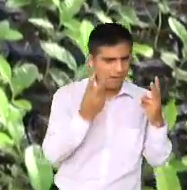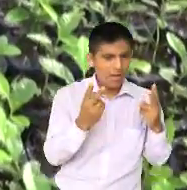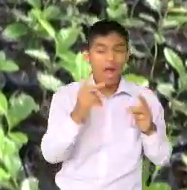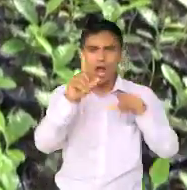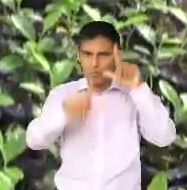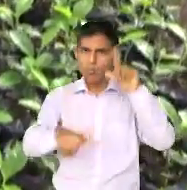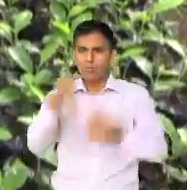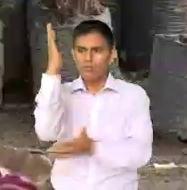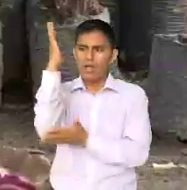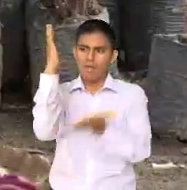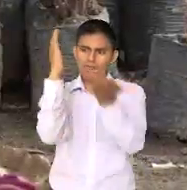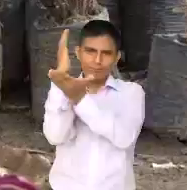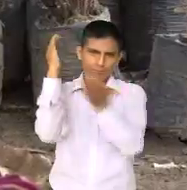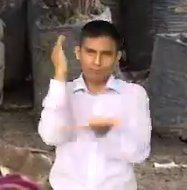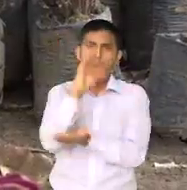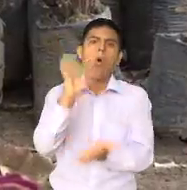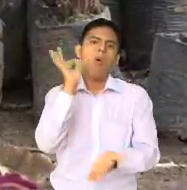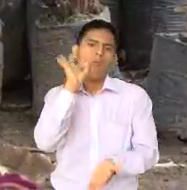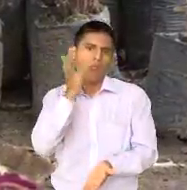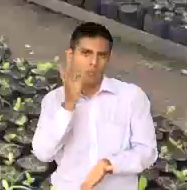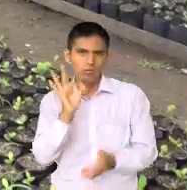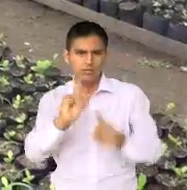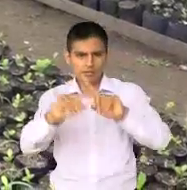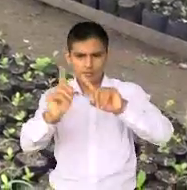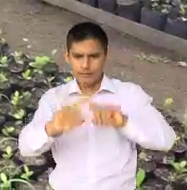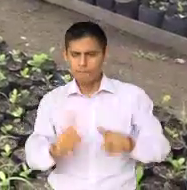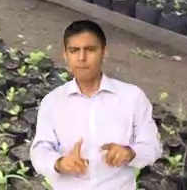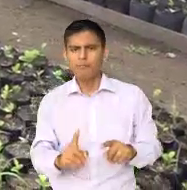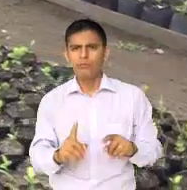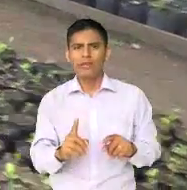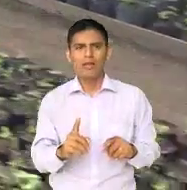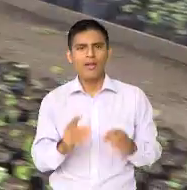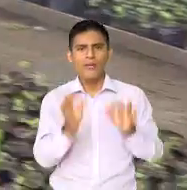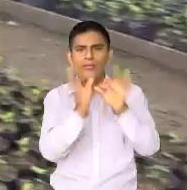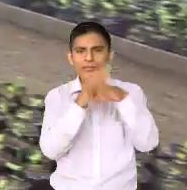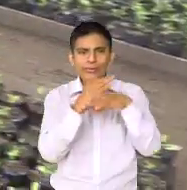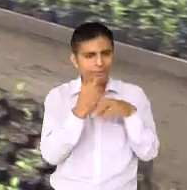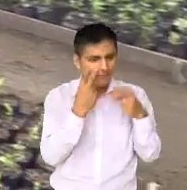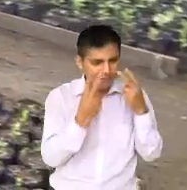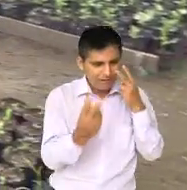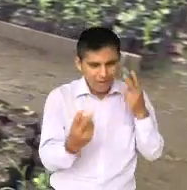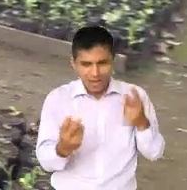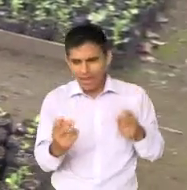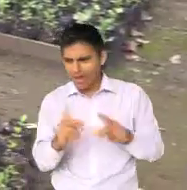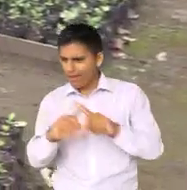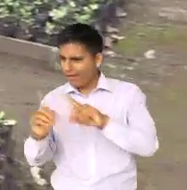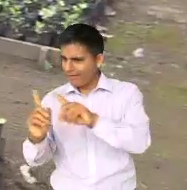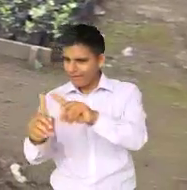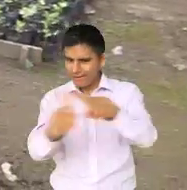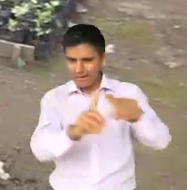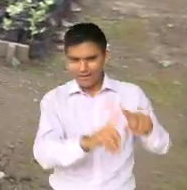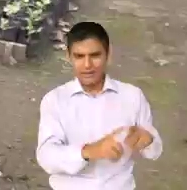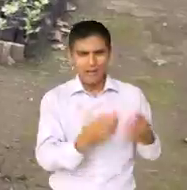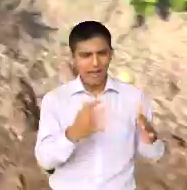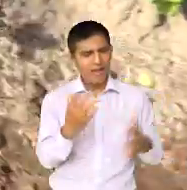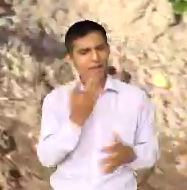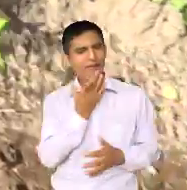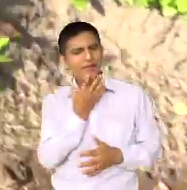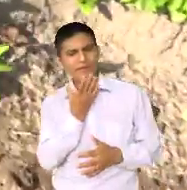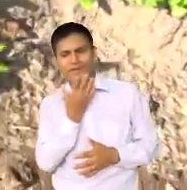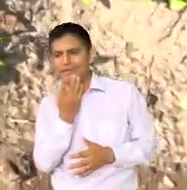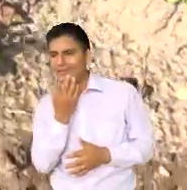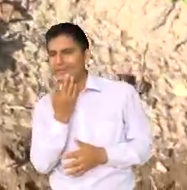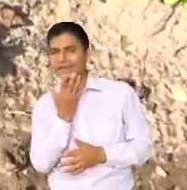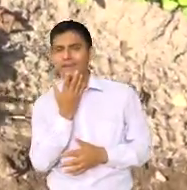especies maderables ornamentales y frutales mismas que por su forma dan un ambiente bastante colorido en donde se les instale